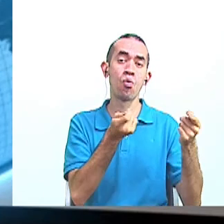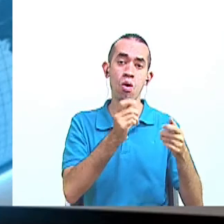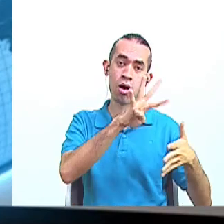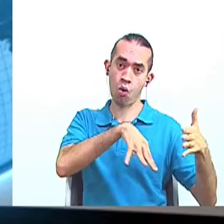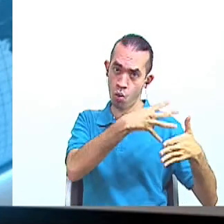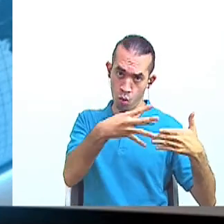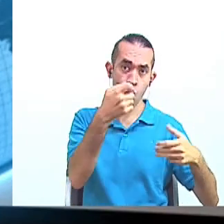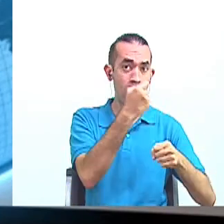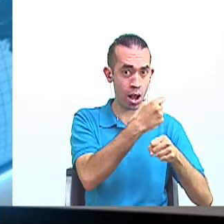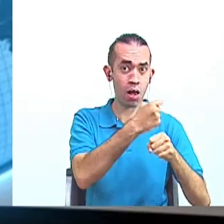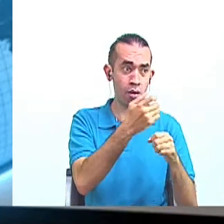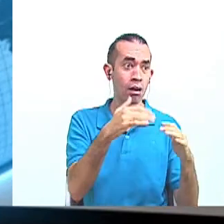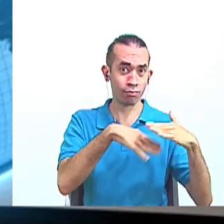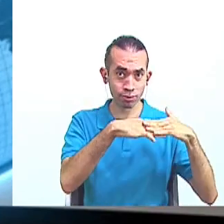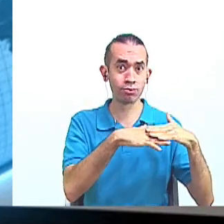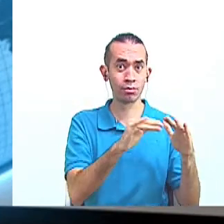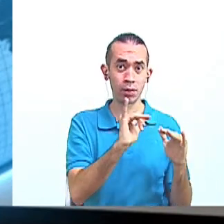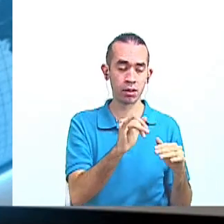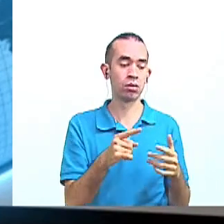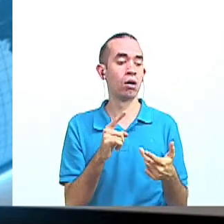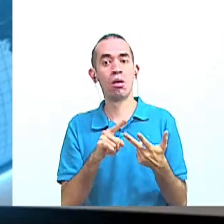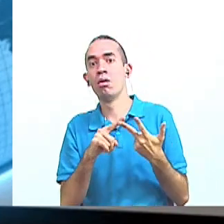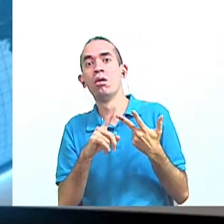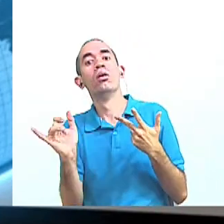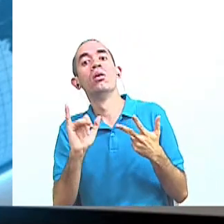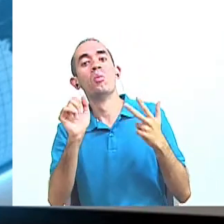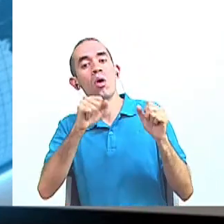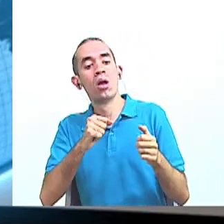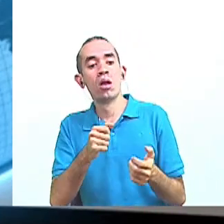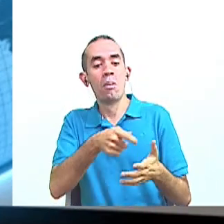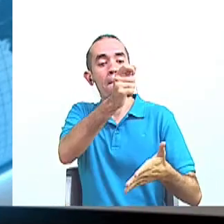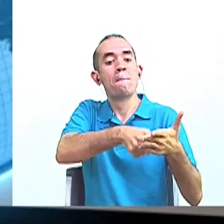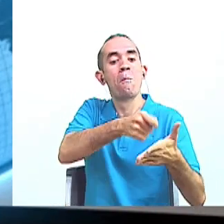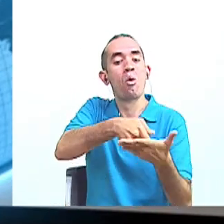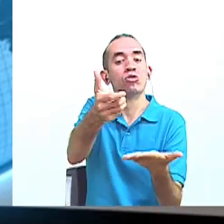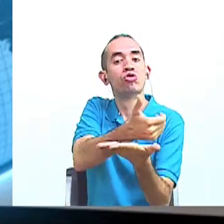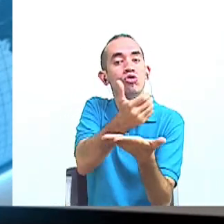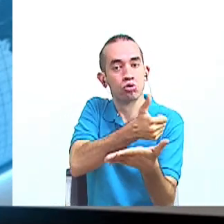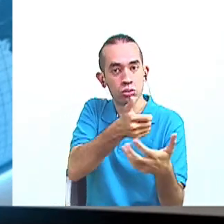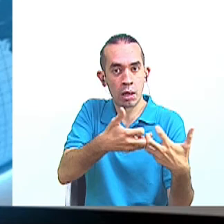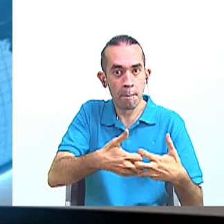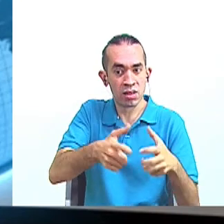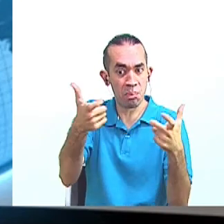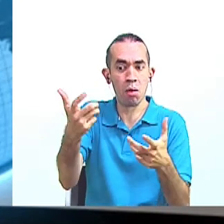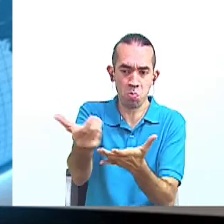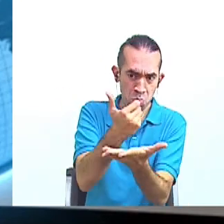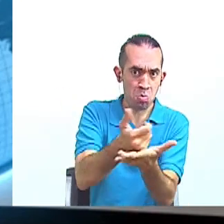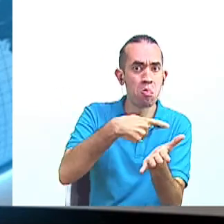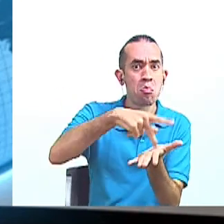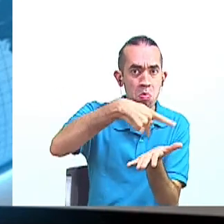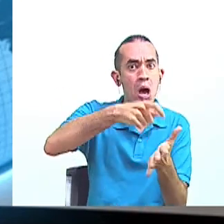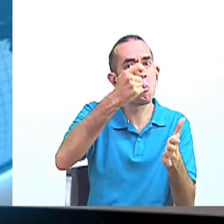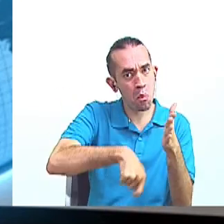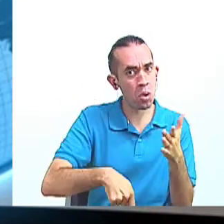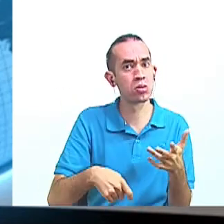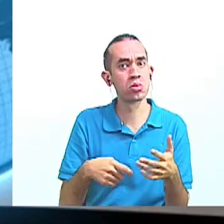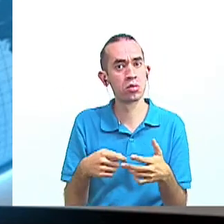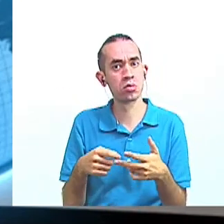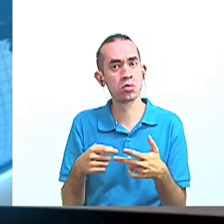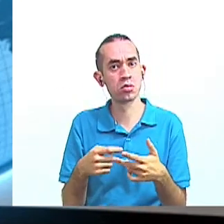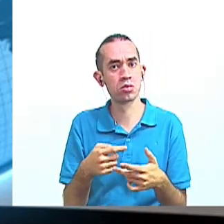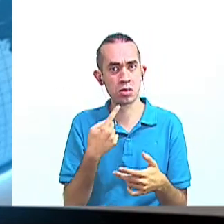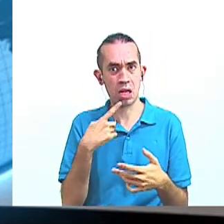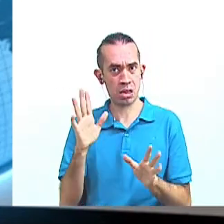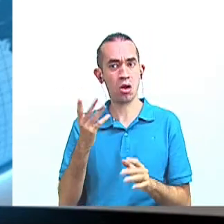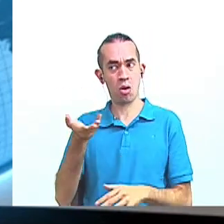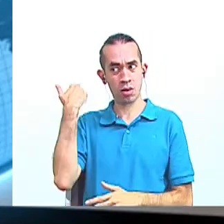1886, que pudiera también de alguna manera cobrarle impuestos a las empresas que más ingresos tenían, como